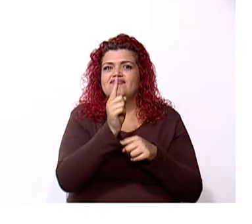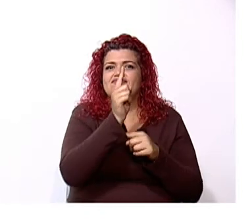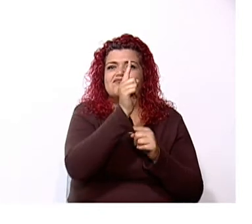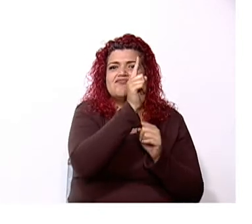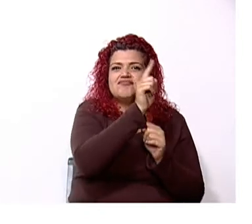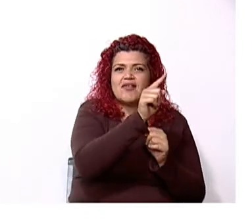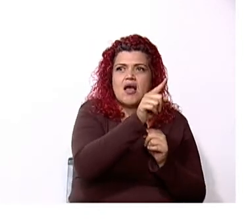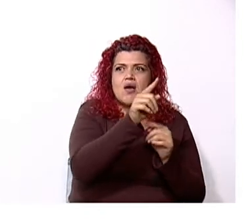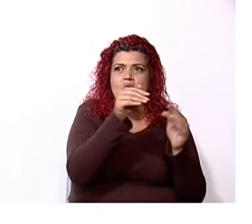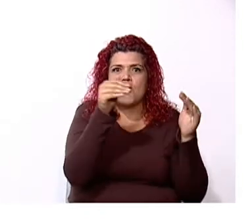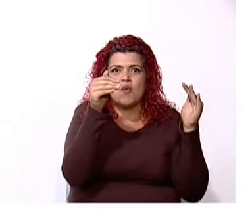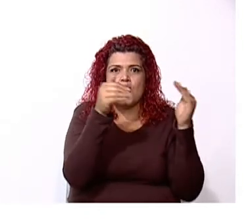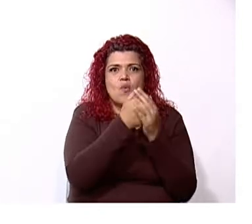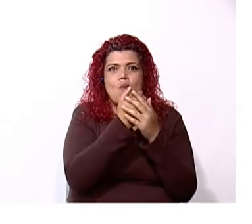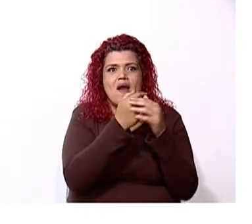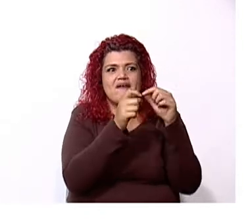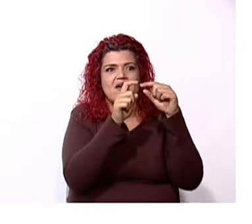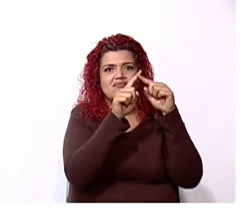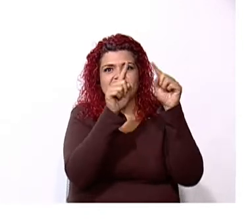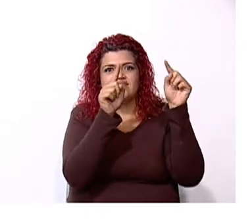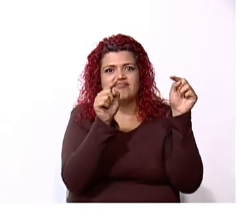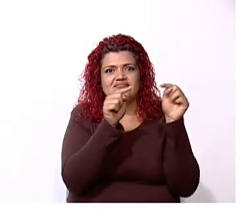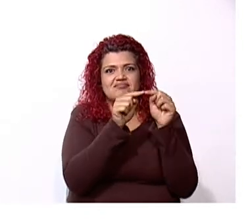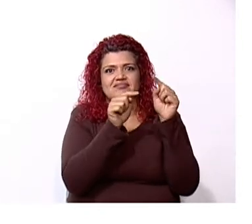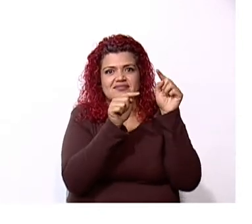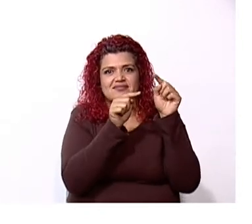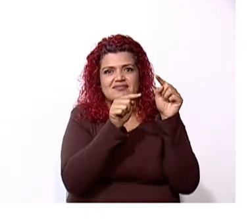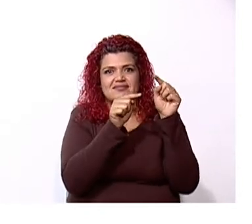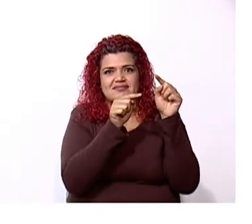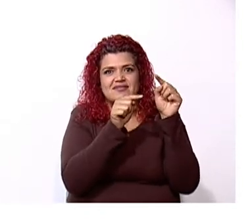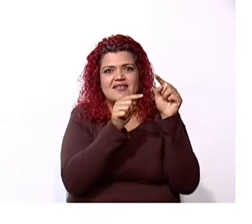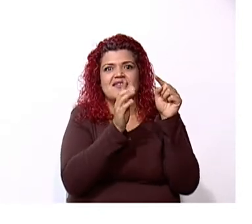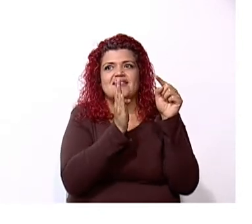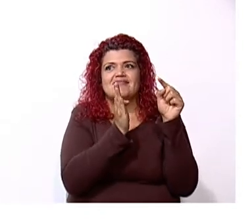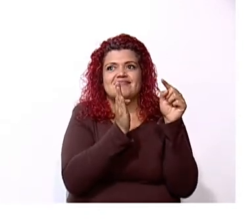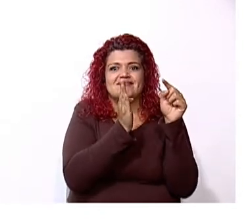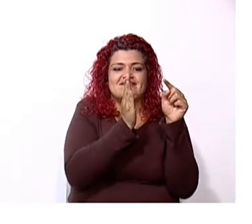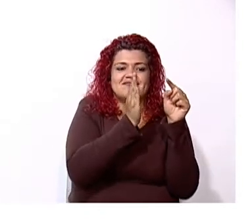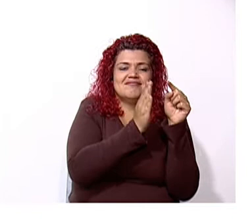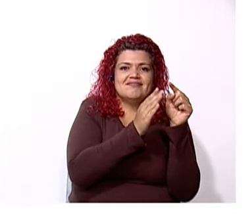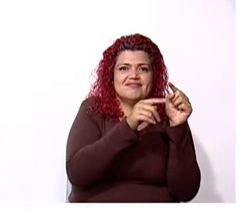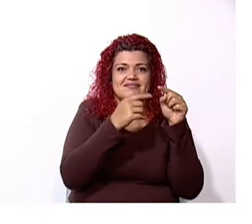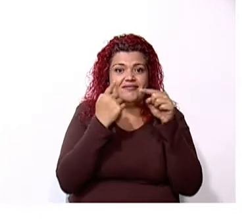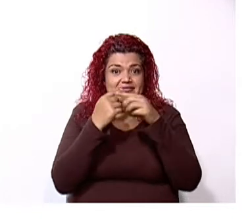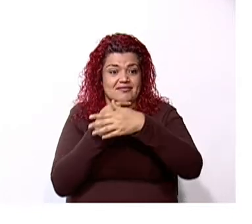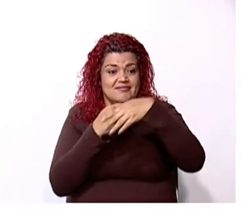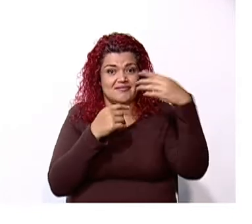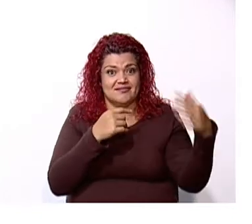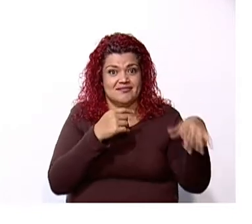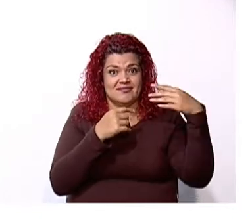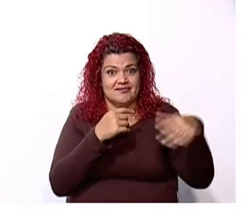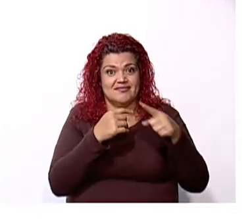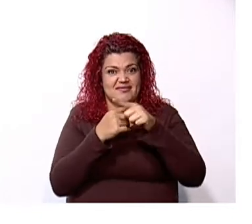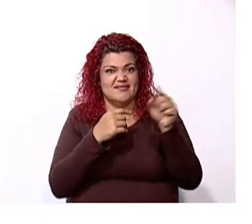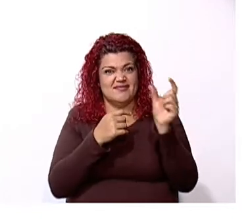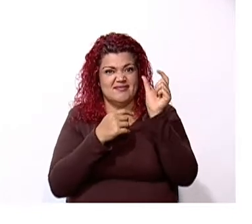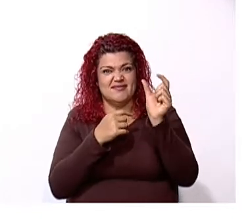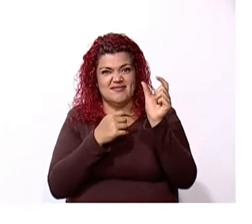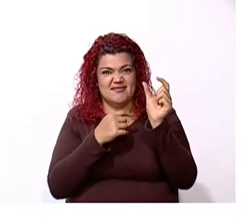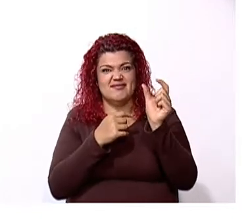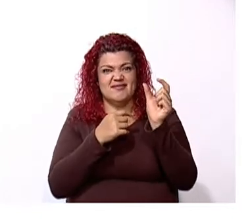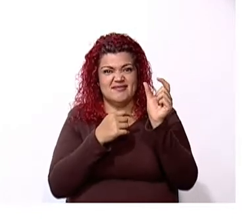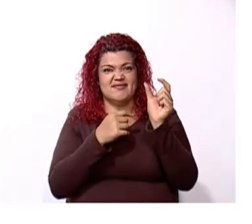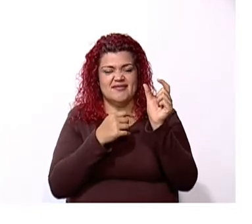está apareciendo una casilla más al lado izquierdo. ¿Y cómo se va a llamar esa